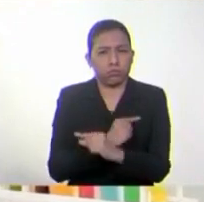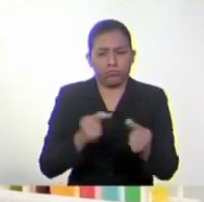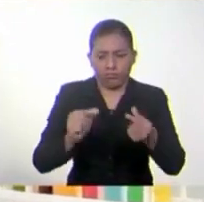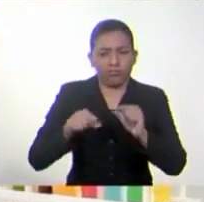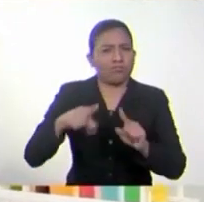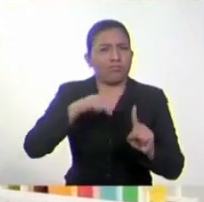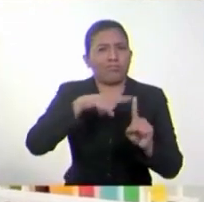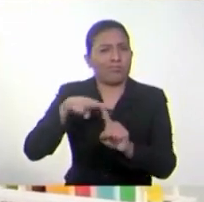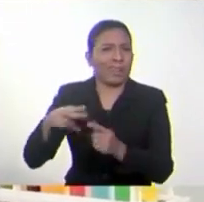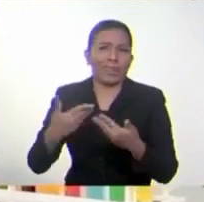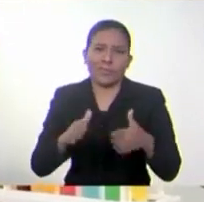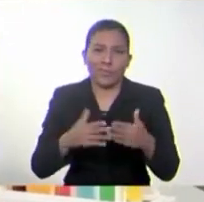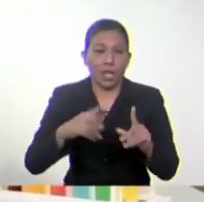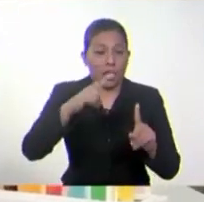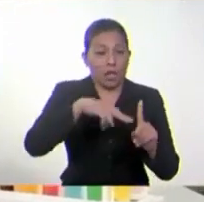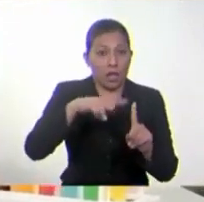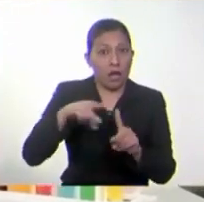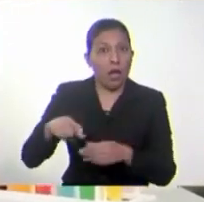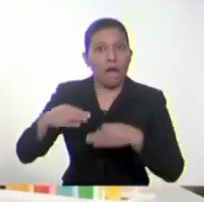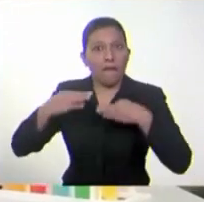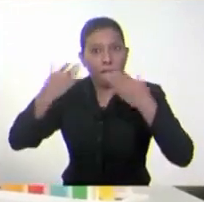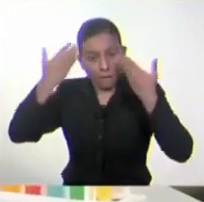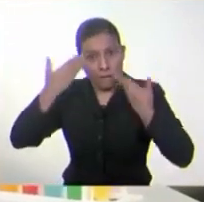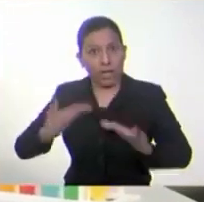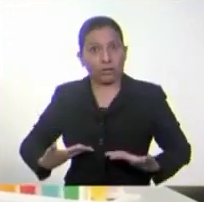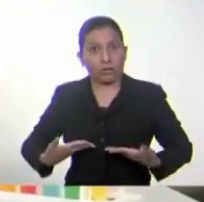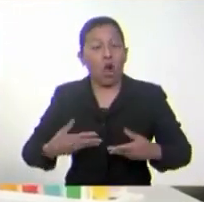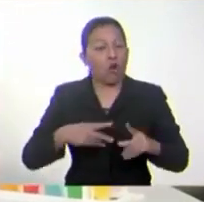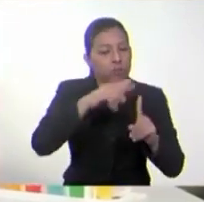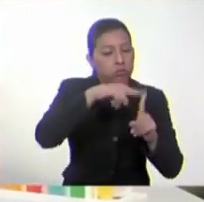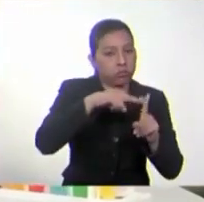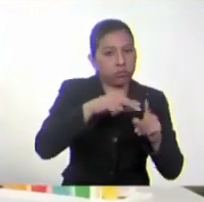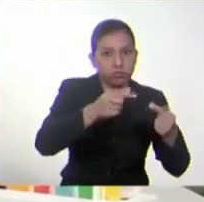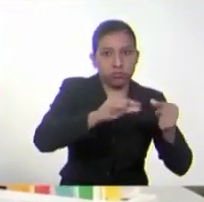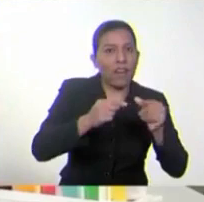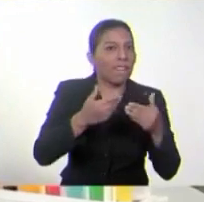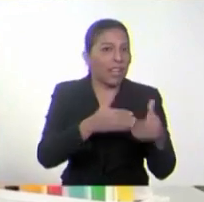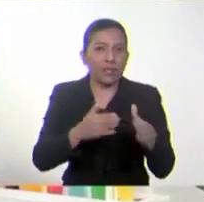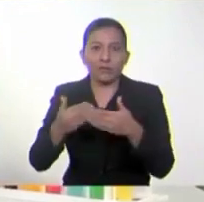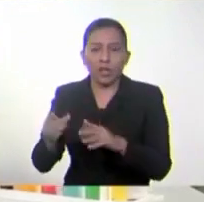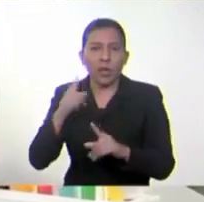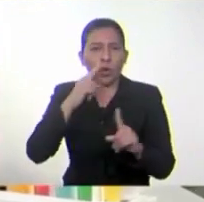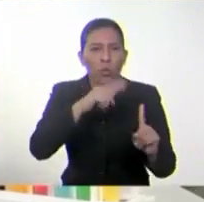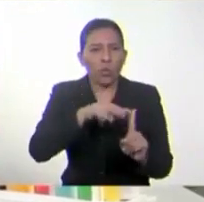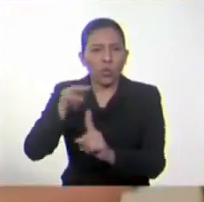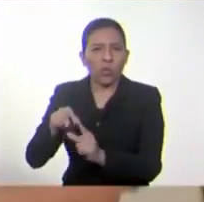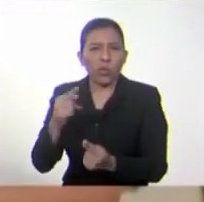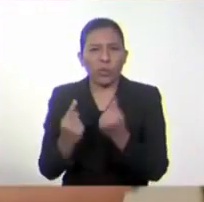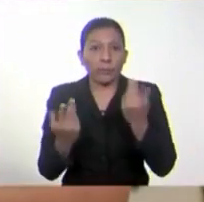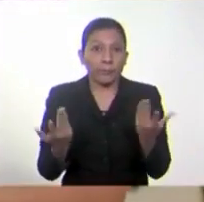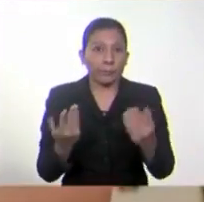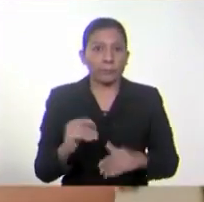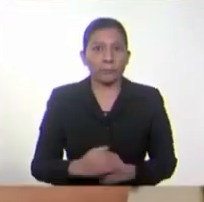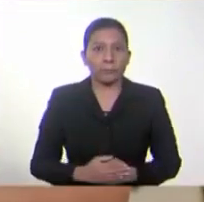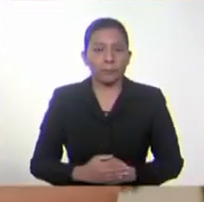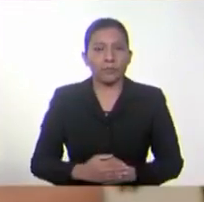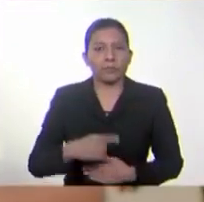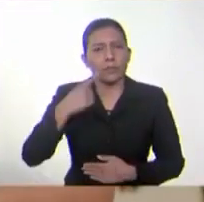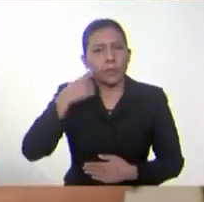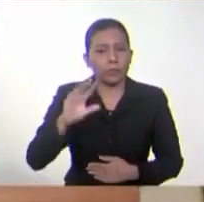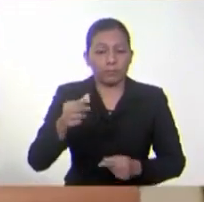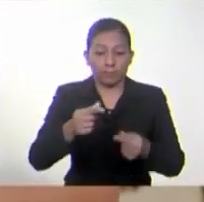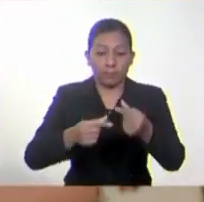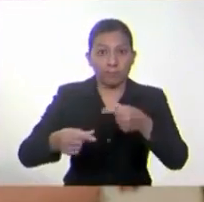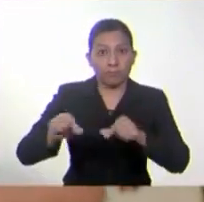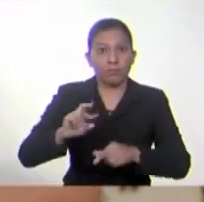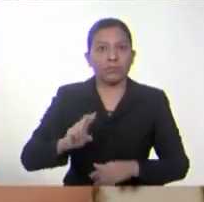distintas de los cambios físicos y estos pueden evidenciarse debido a las características que presentan. En una reacción química tú